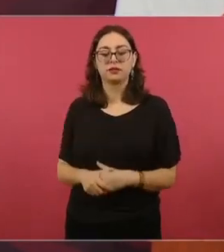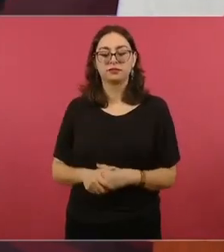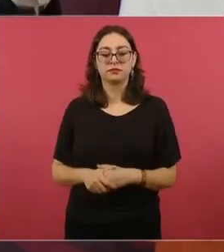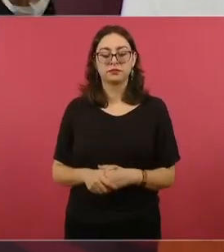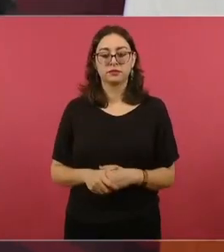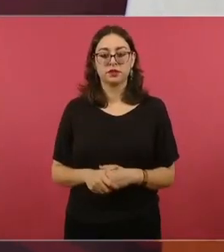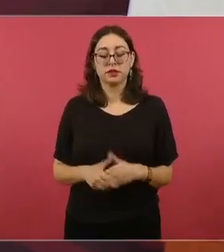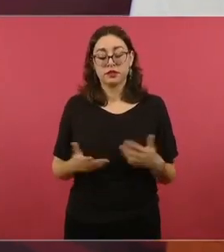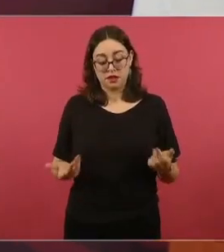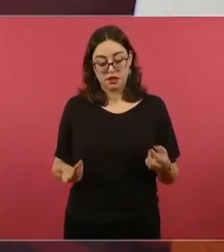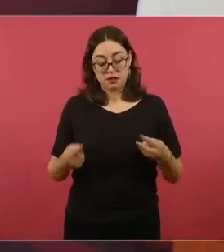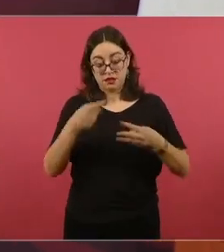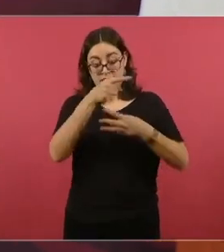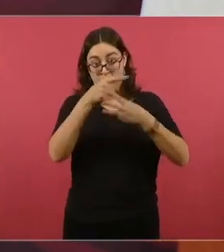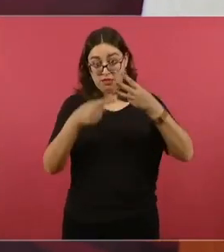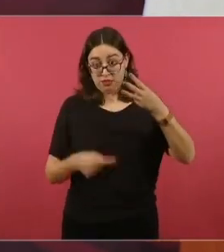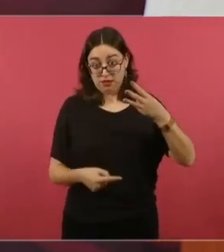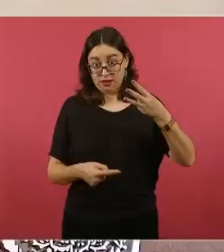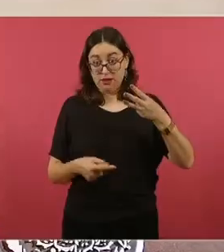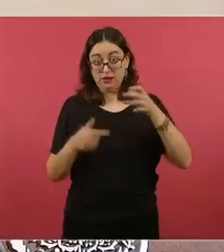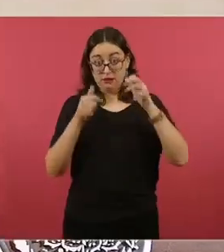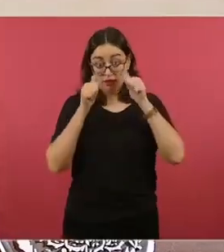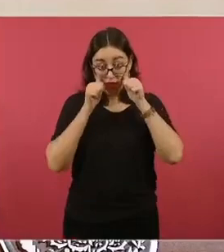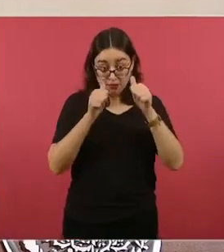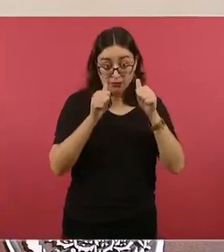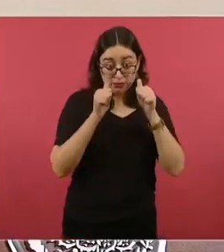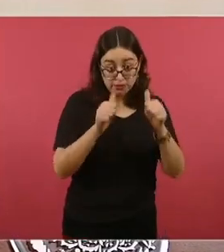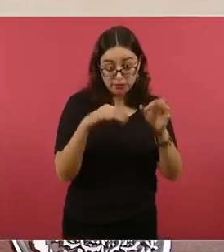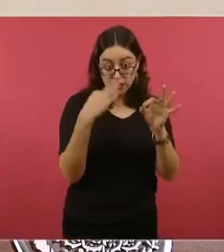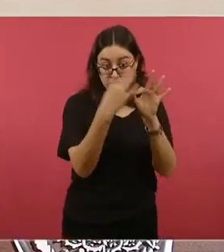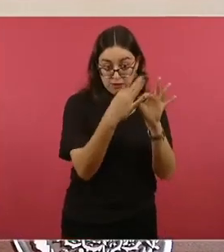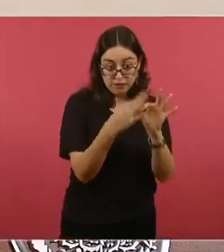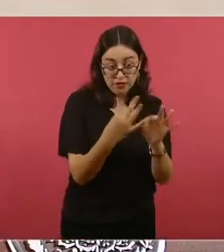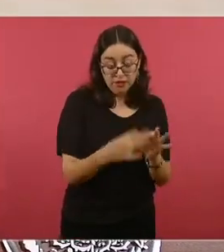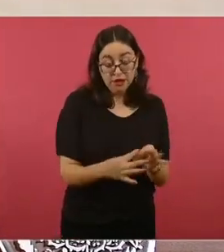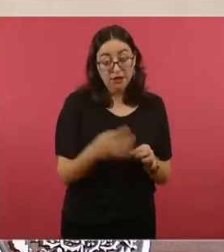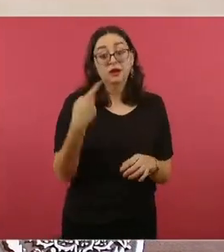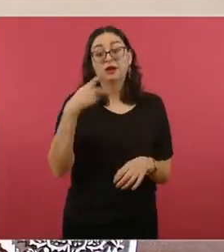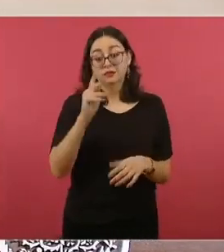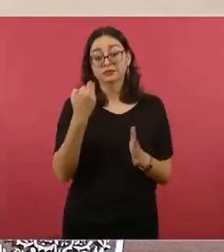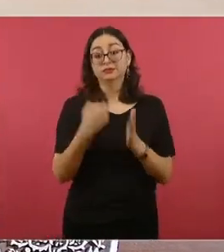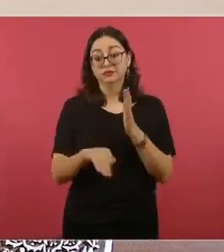¿Qué nos queda pendiente? Decía, bueno, seguir